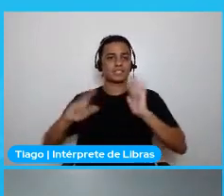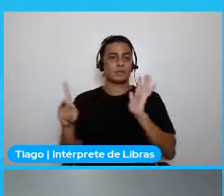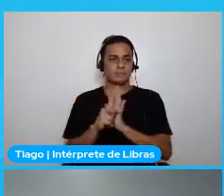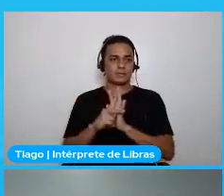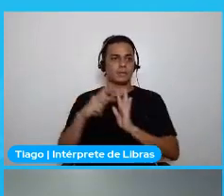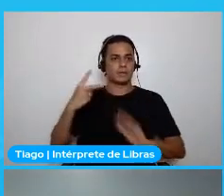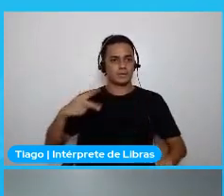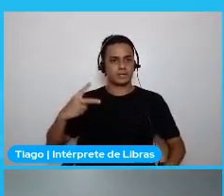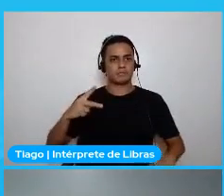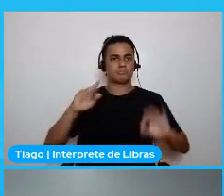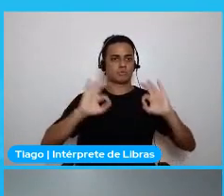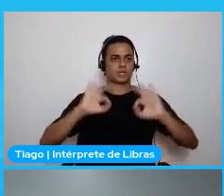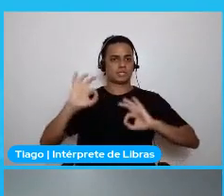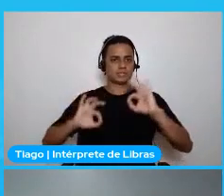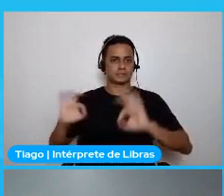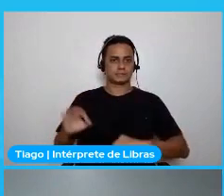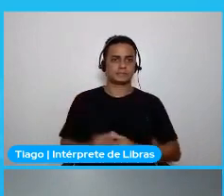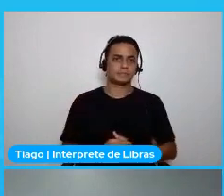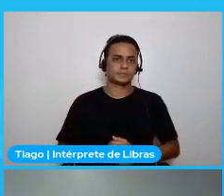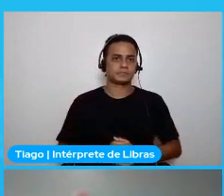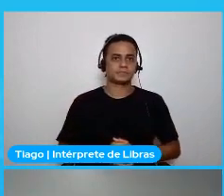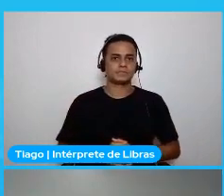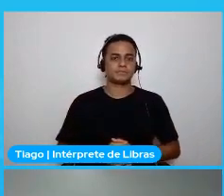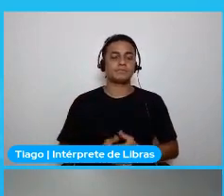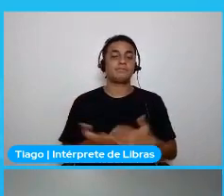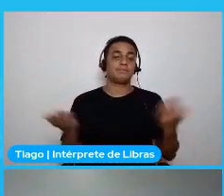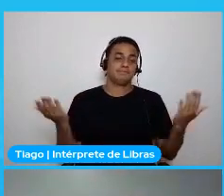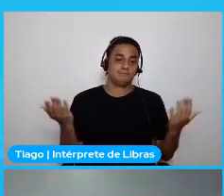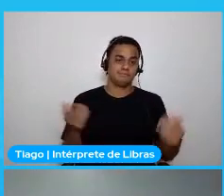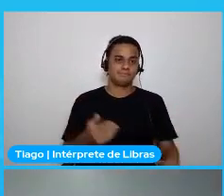con estos formatos. Entonces, bueno, aquí